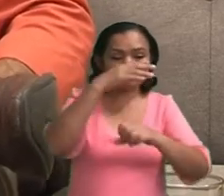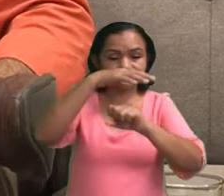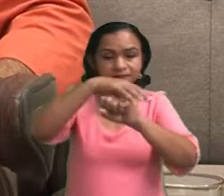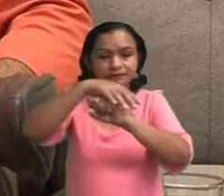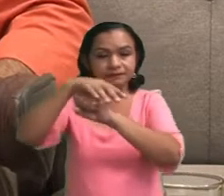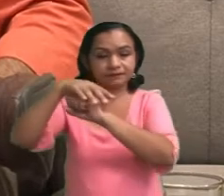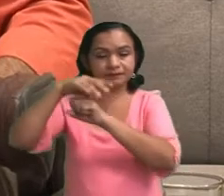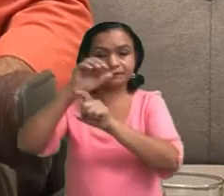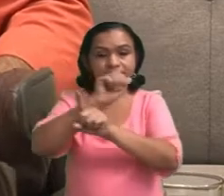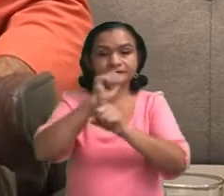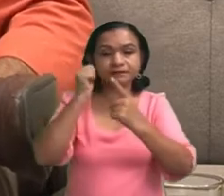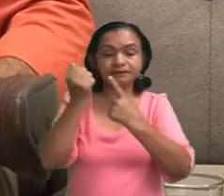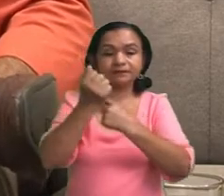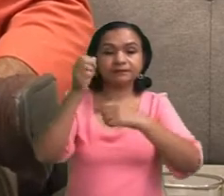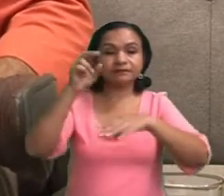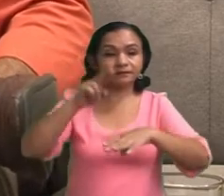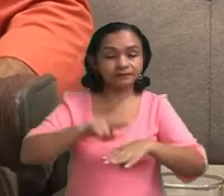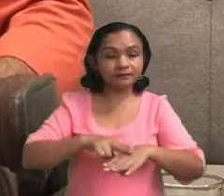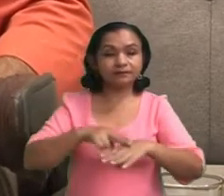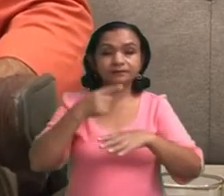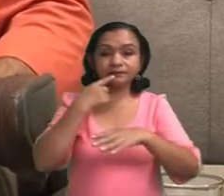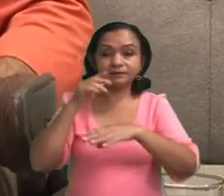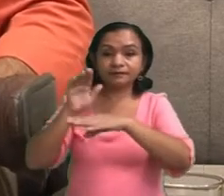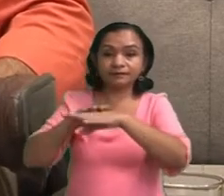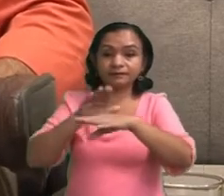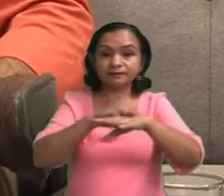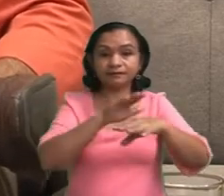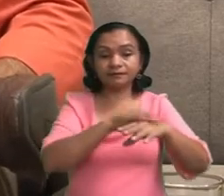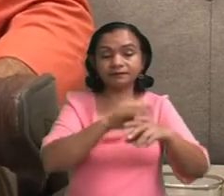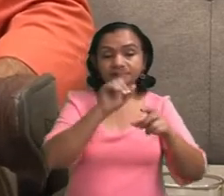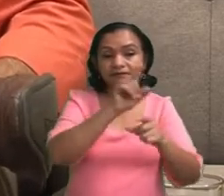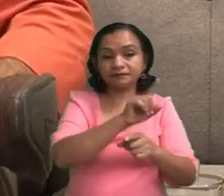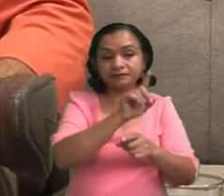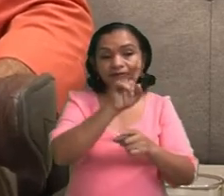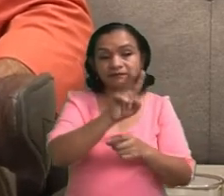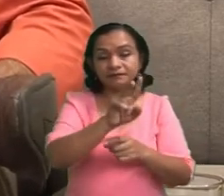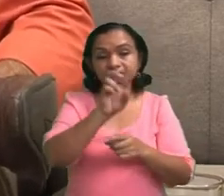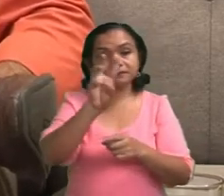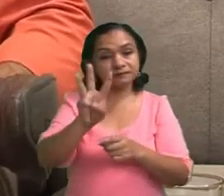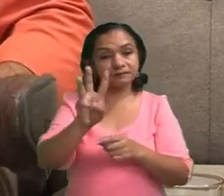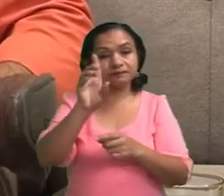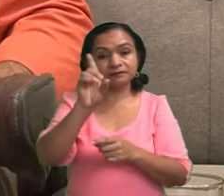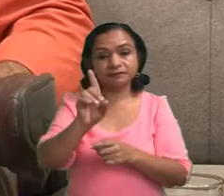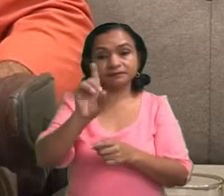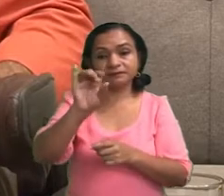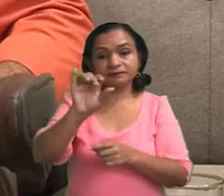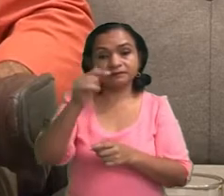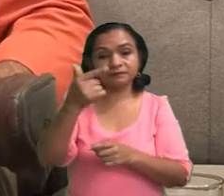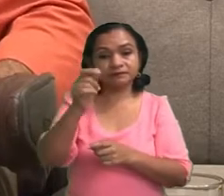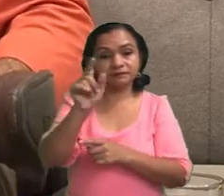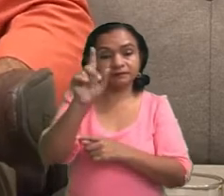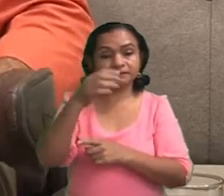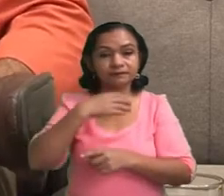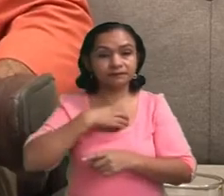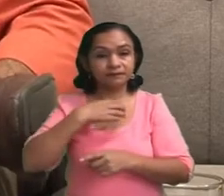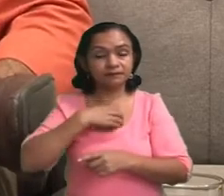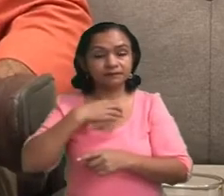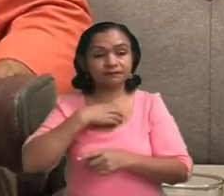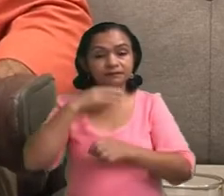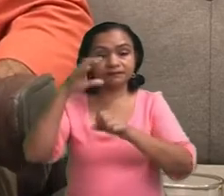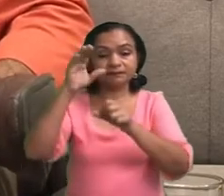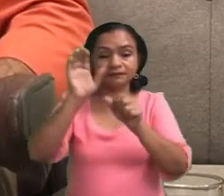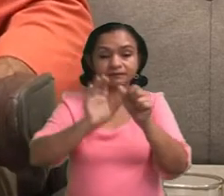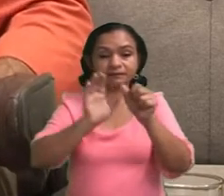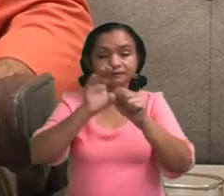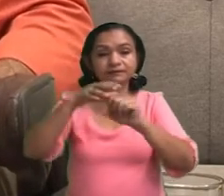Asamblea Nacional tienen asignado uno, dos o hasta tres digestos dependiendo de la naturaleza de cada